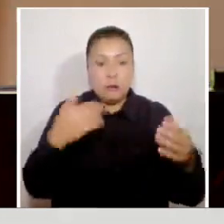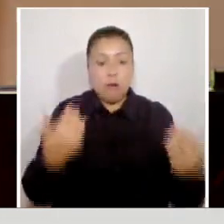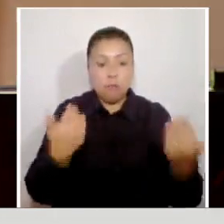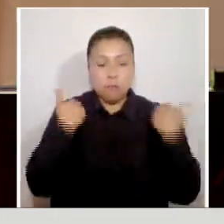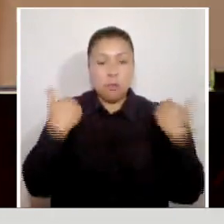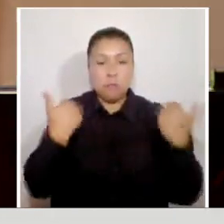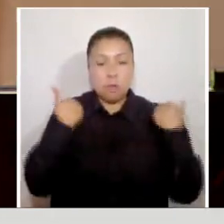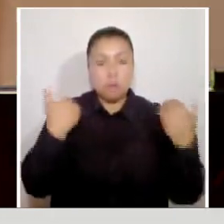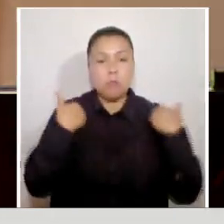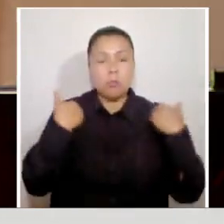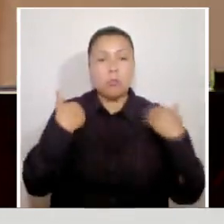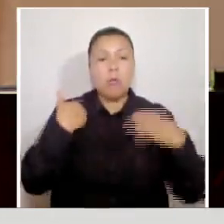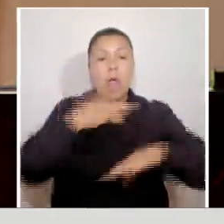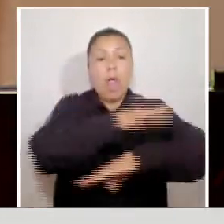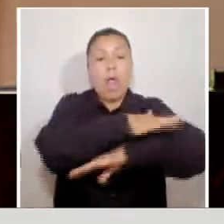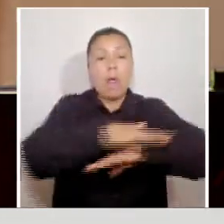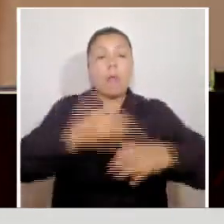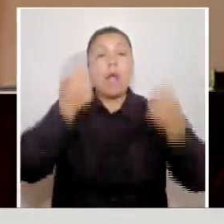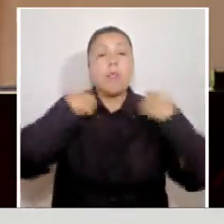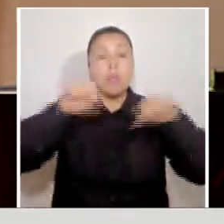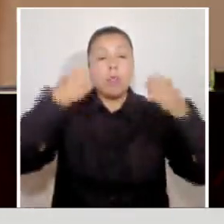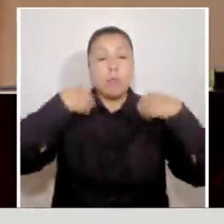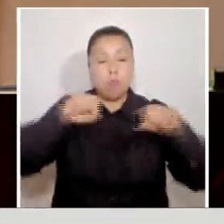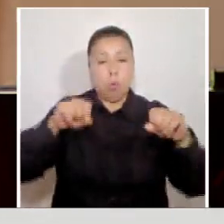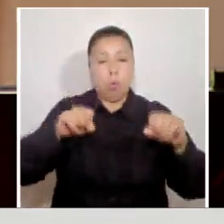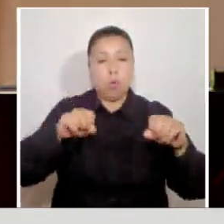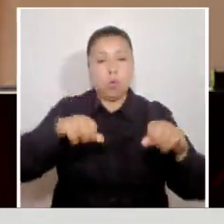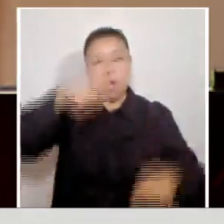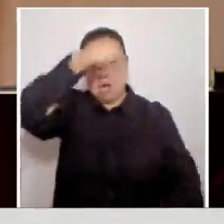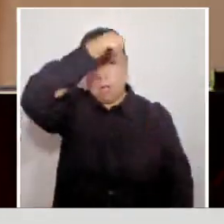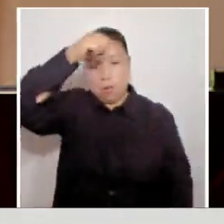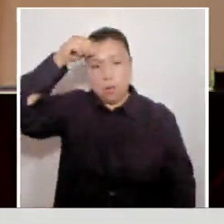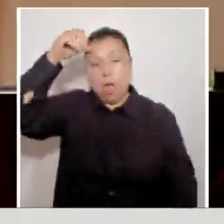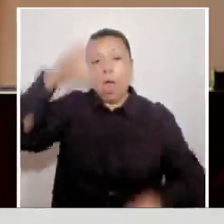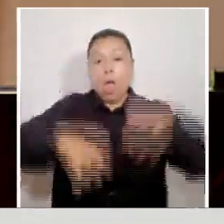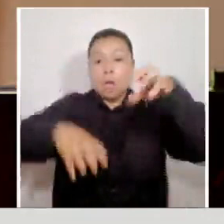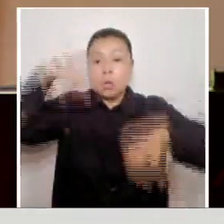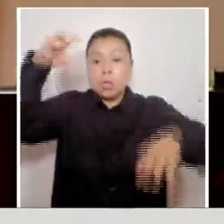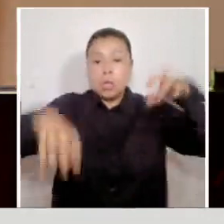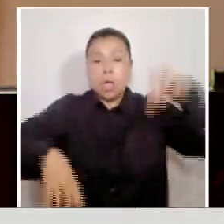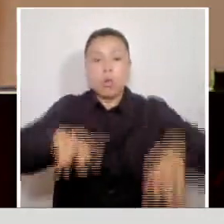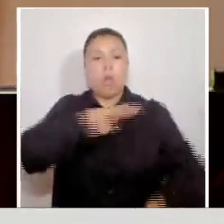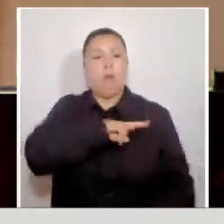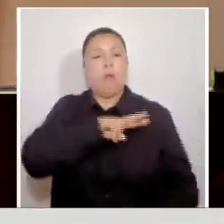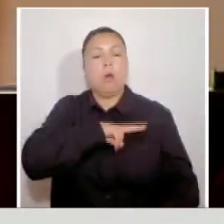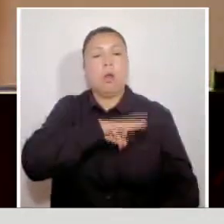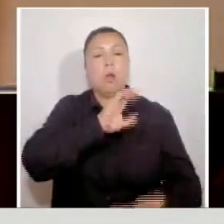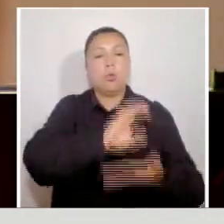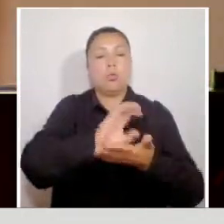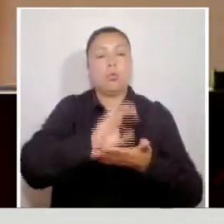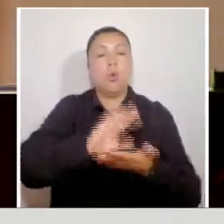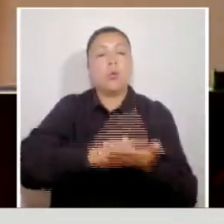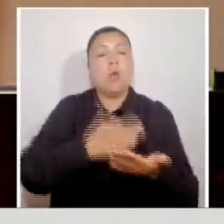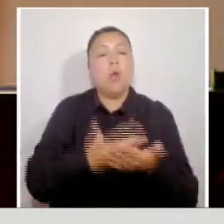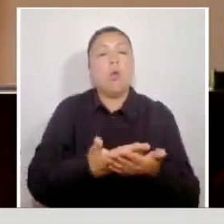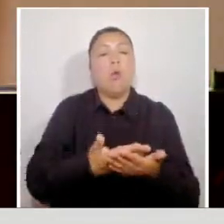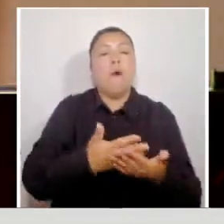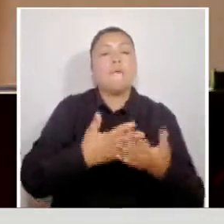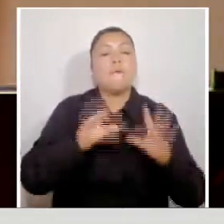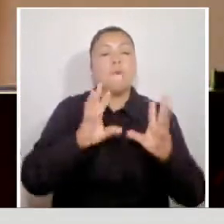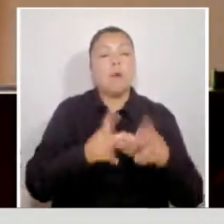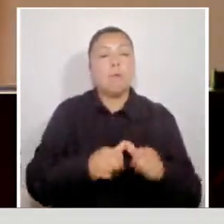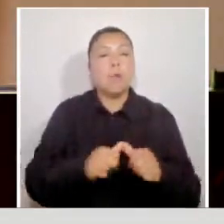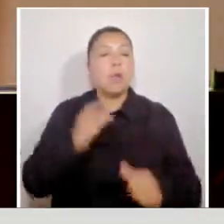playa del deporte en Viña del Mar Durante este verano en los cerros de Valparaíso en los centros de salud familiar a niños niñas y